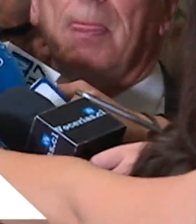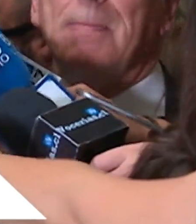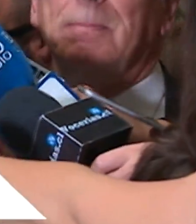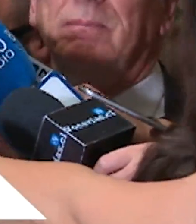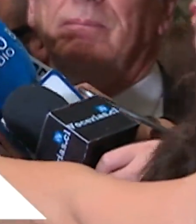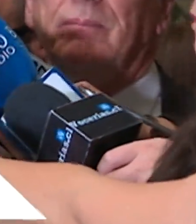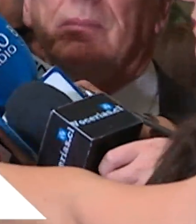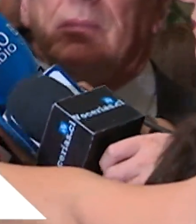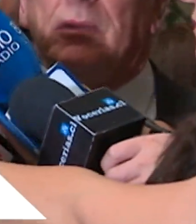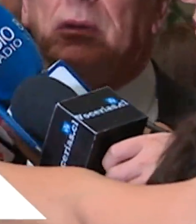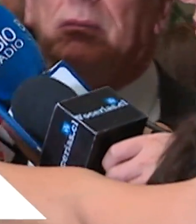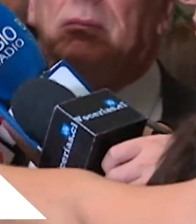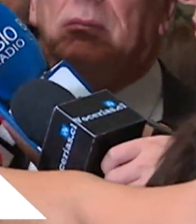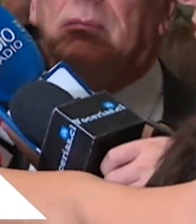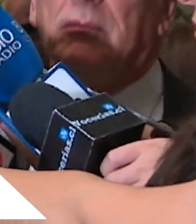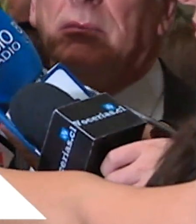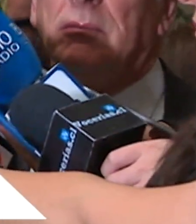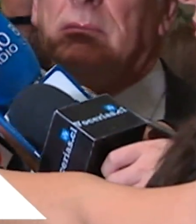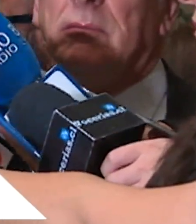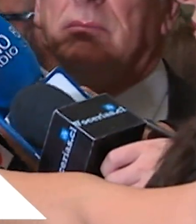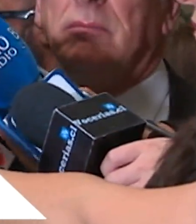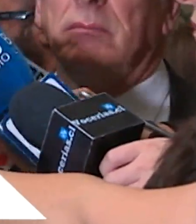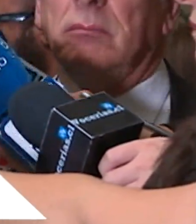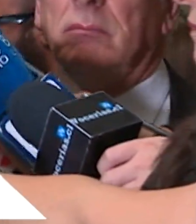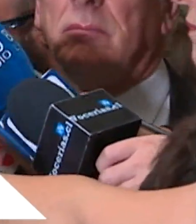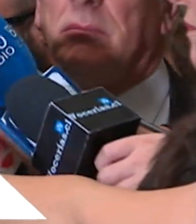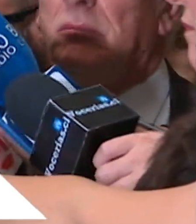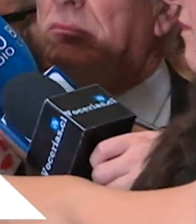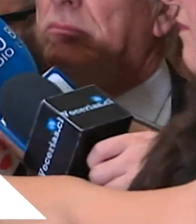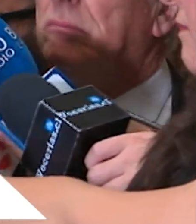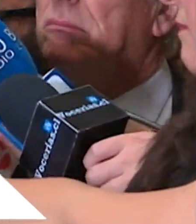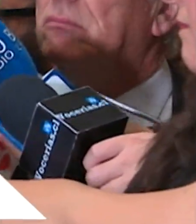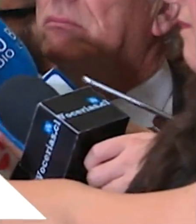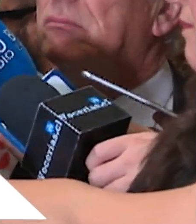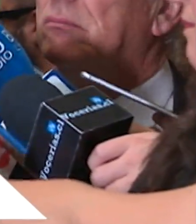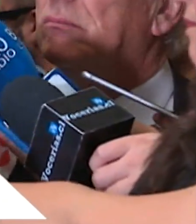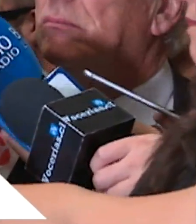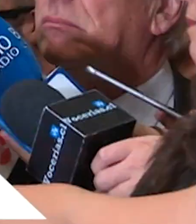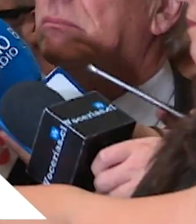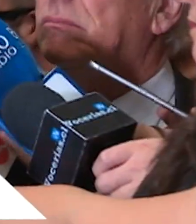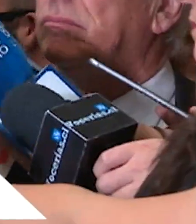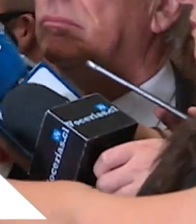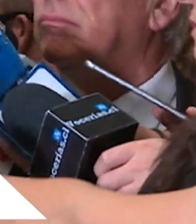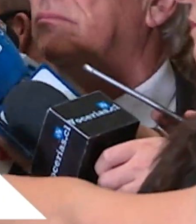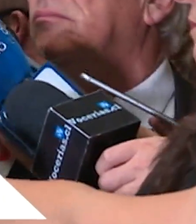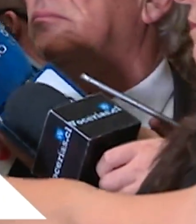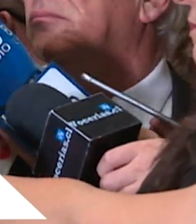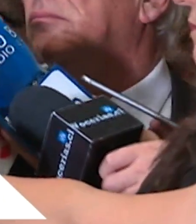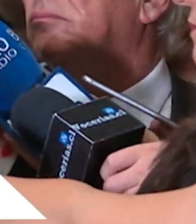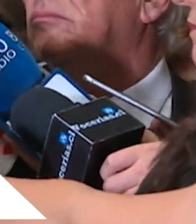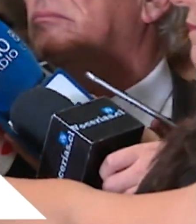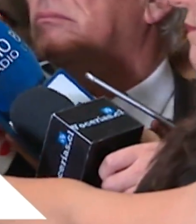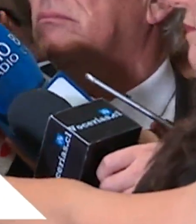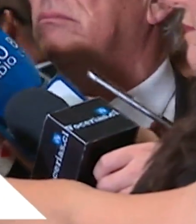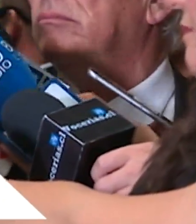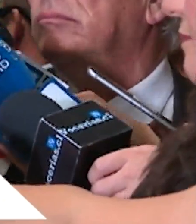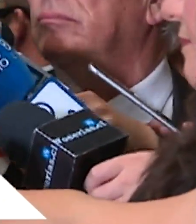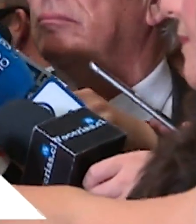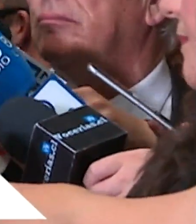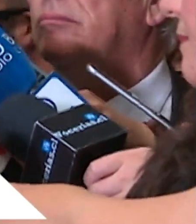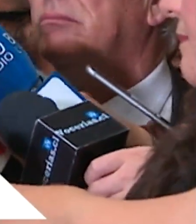en la novena región y una visita que no se había logrado hasta ahora a las víctimas del Araucano creo que esta ha sido una interpelación